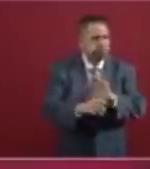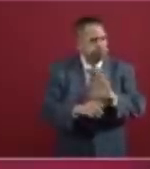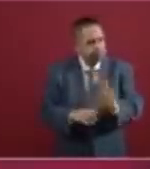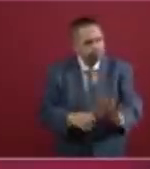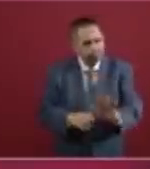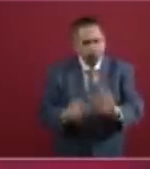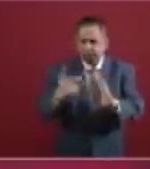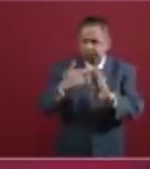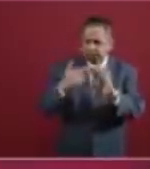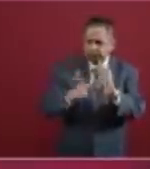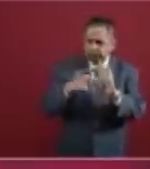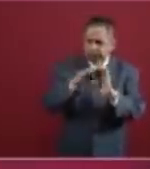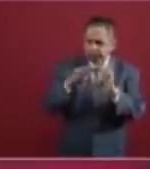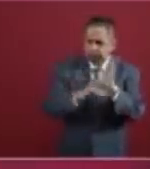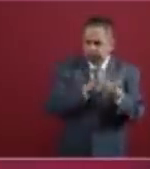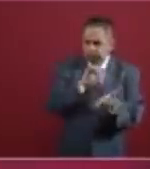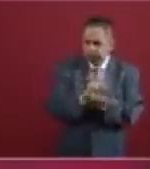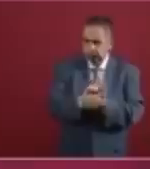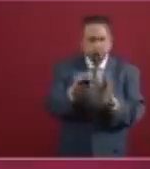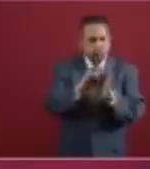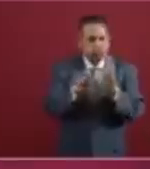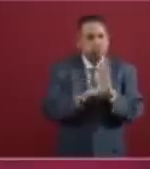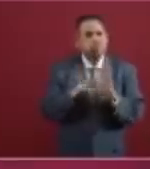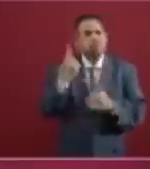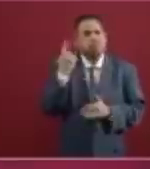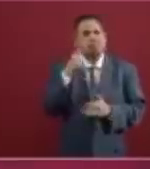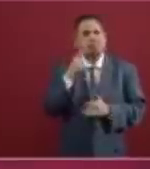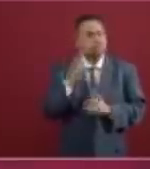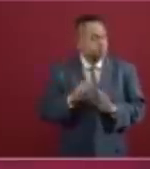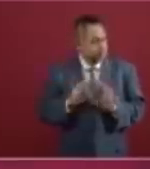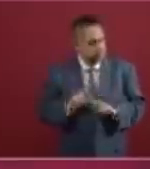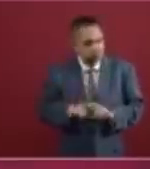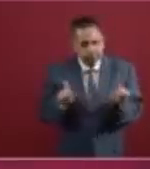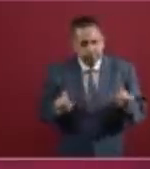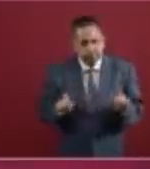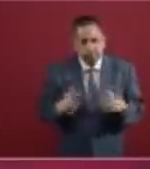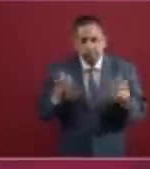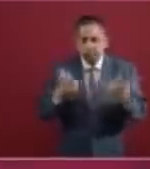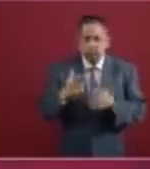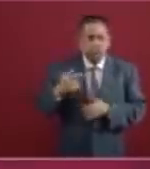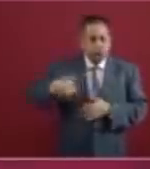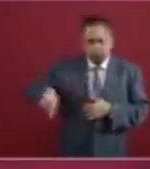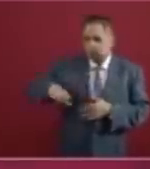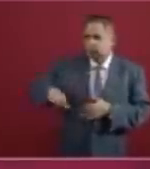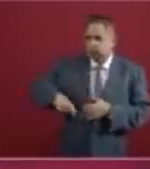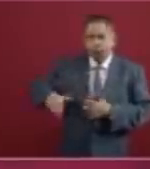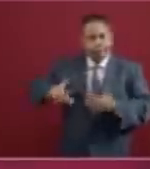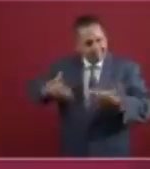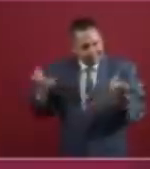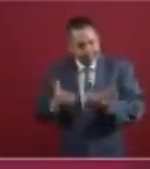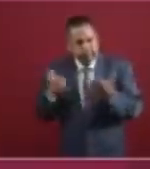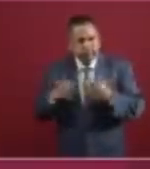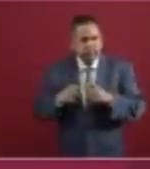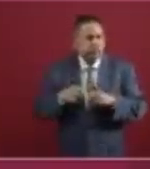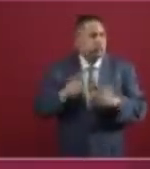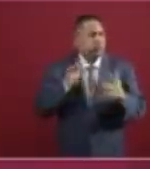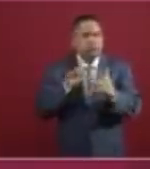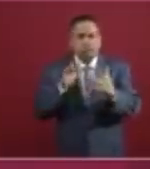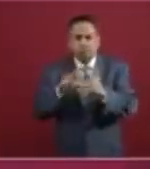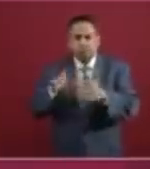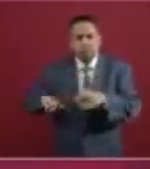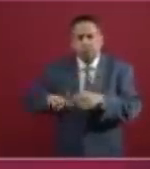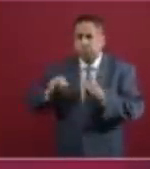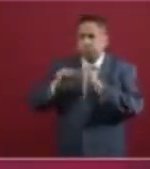el marco legal para poder hacer las obras con las dependencias